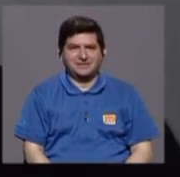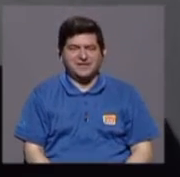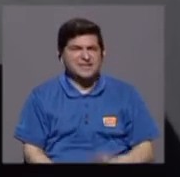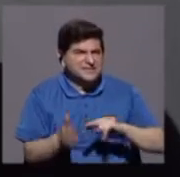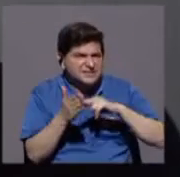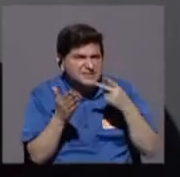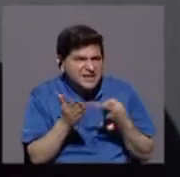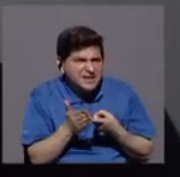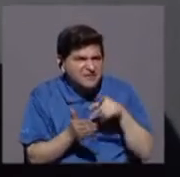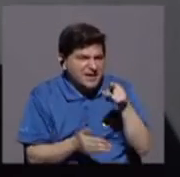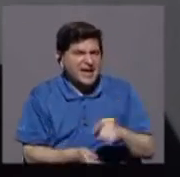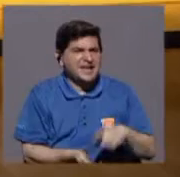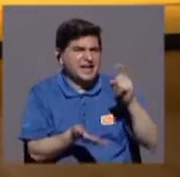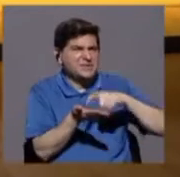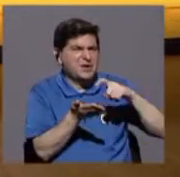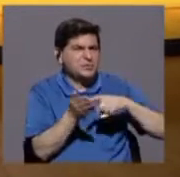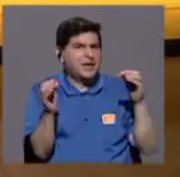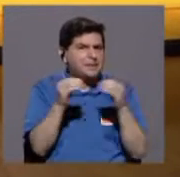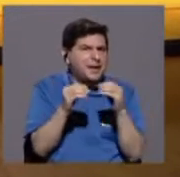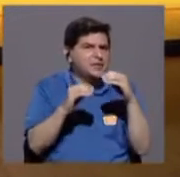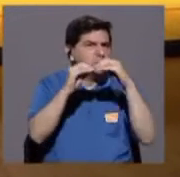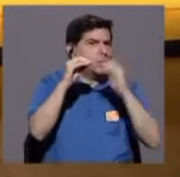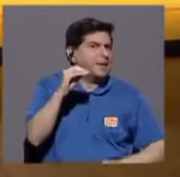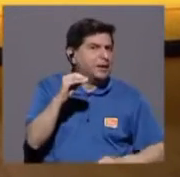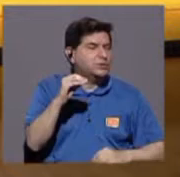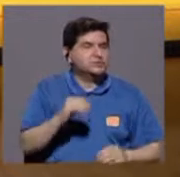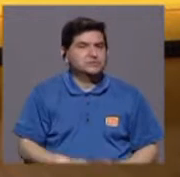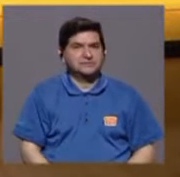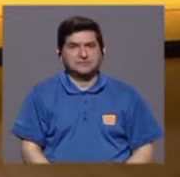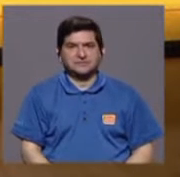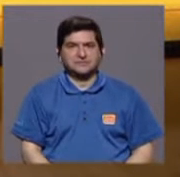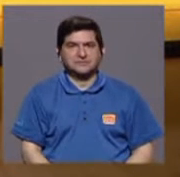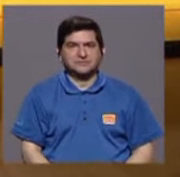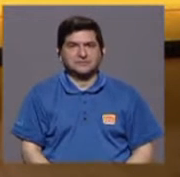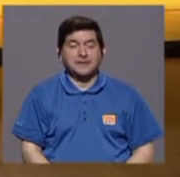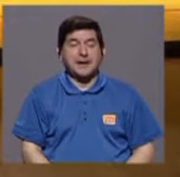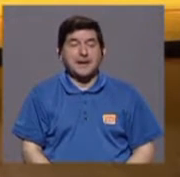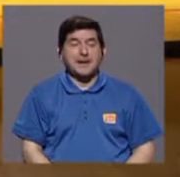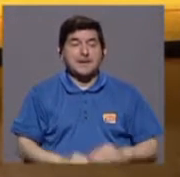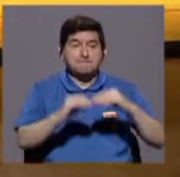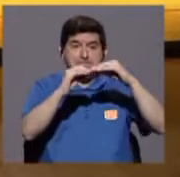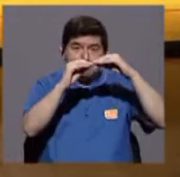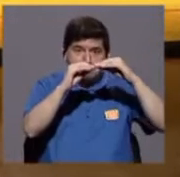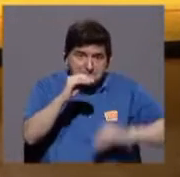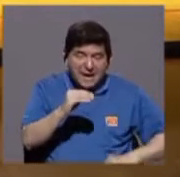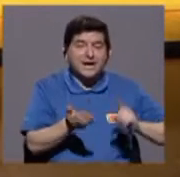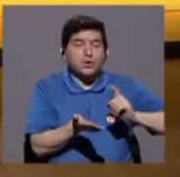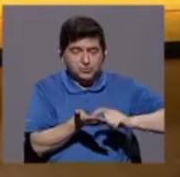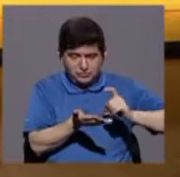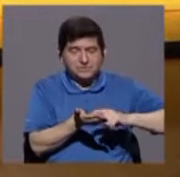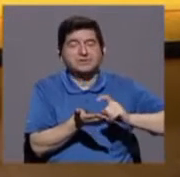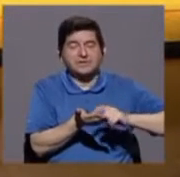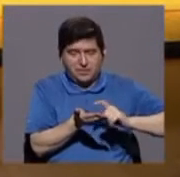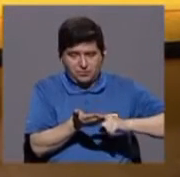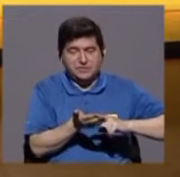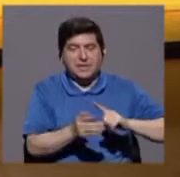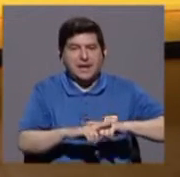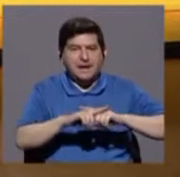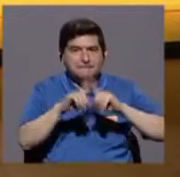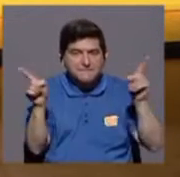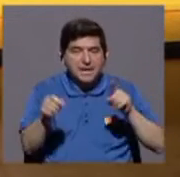quiere decir que se endeudan más o se endeudan menos? Que hay menos presencia de deudas, pero